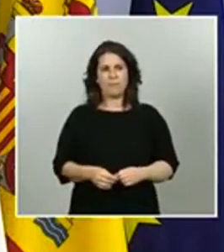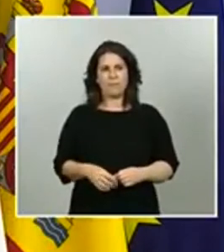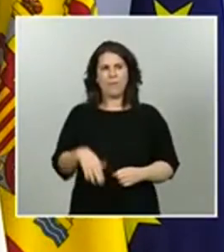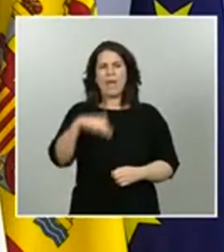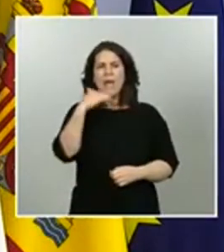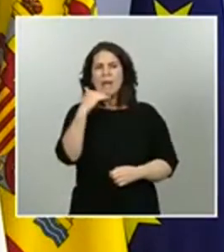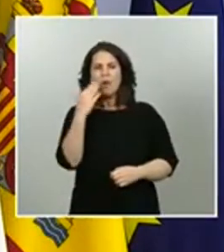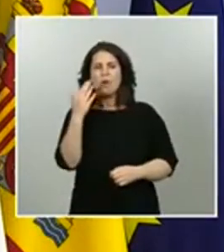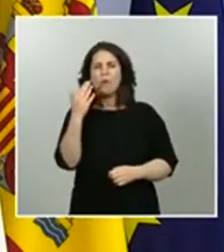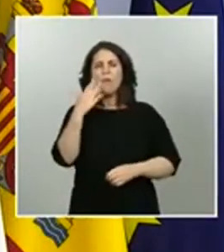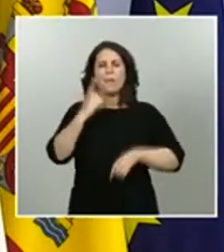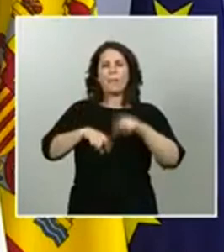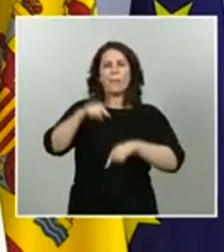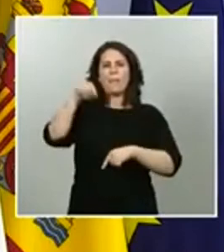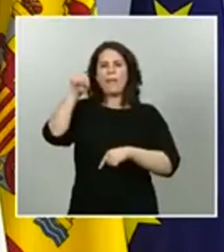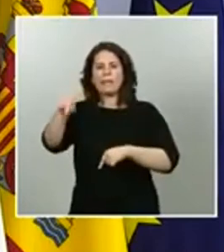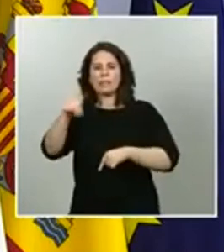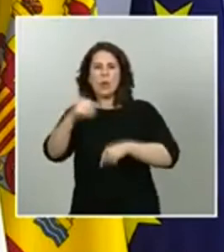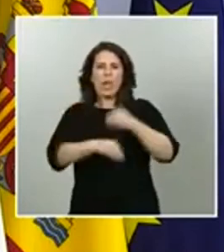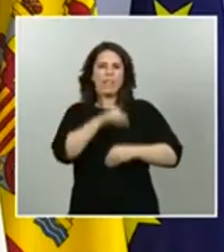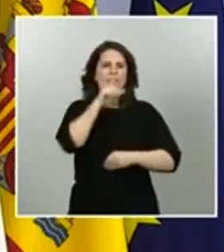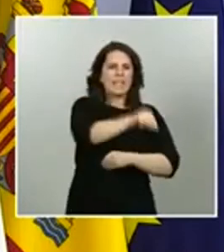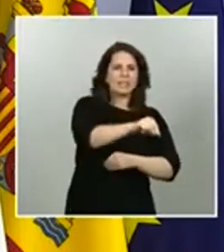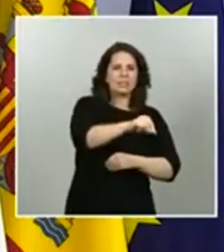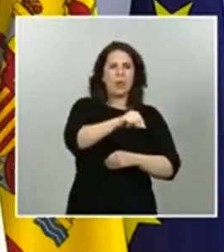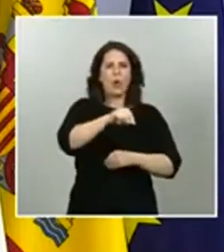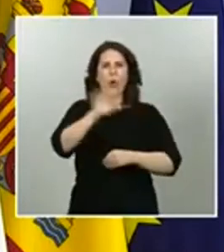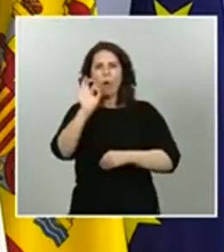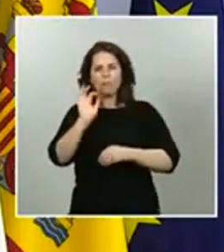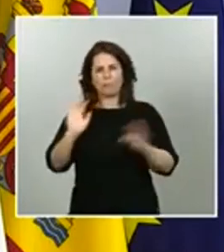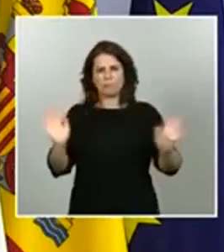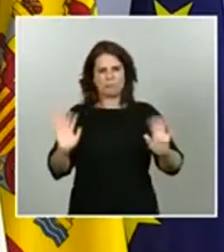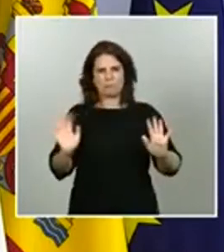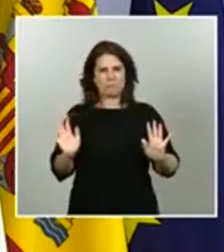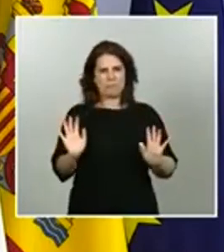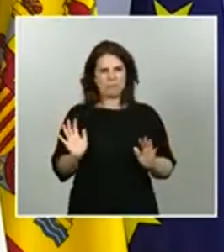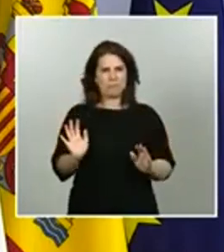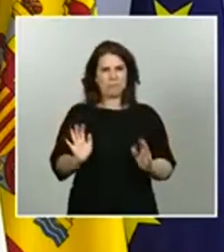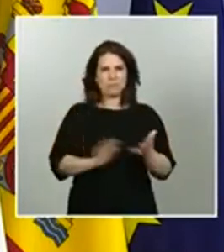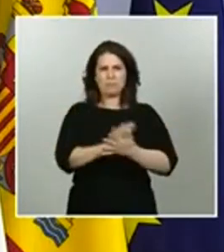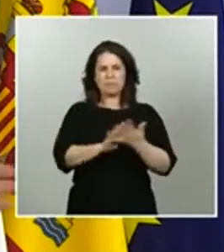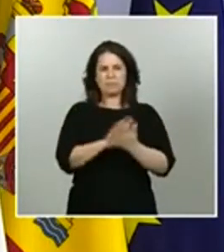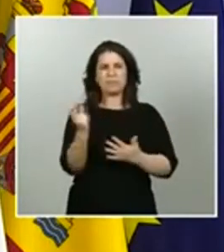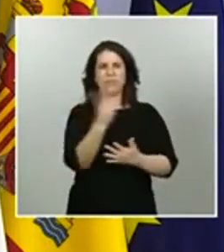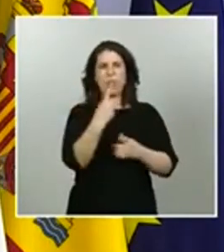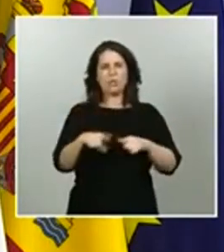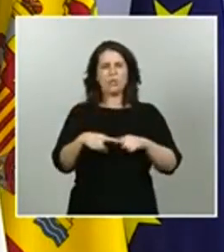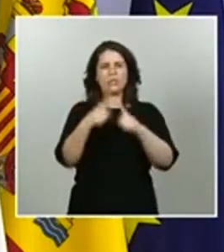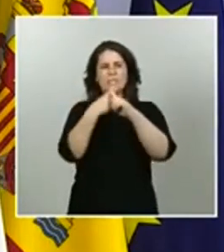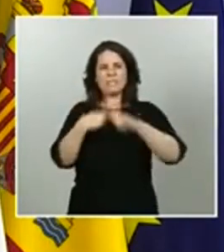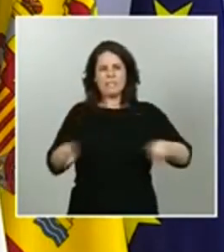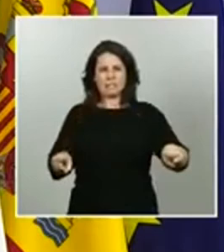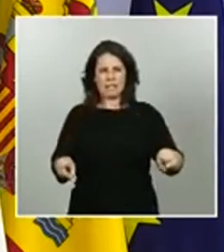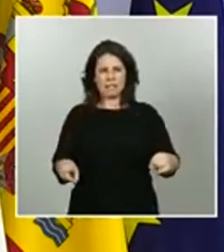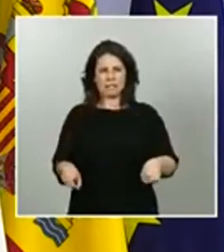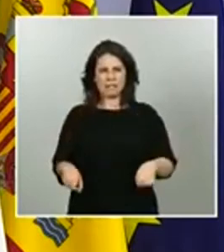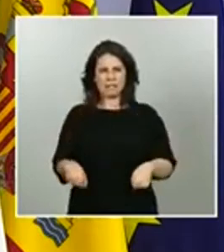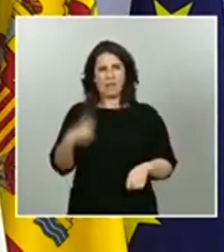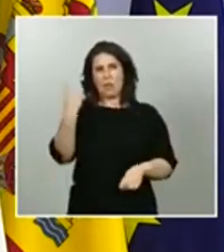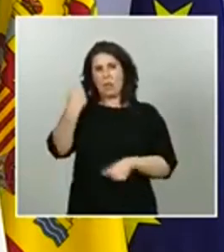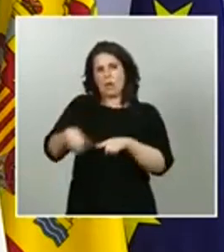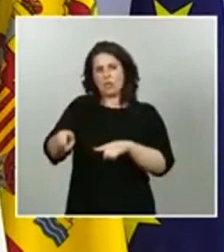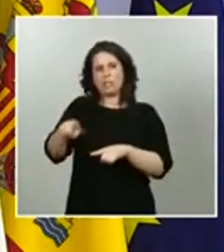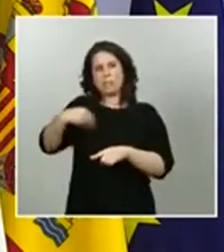que una cosa y la otra estén mezcladas. Estamos hablando de dos cosas distintas. Una cosa es la presidencia del Eurogrupo y otra cosa